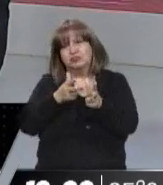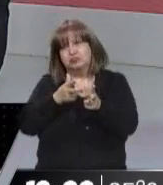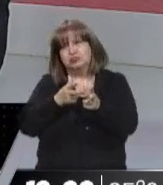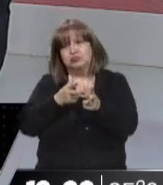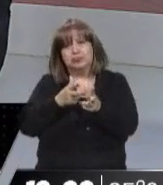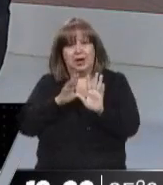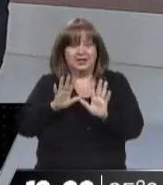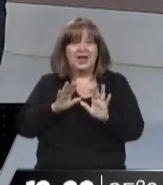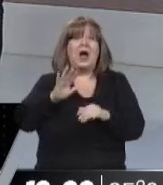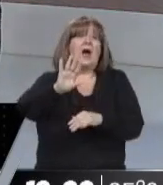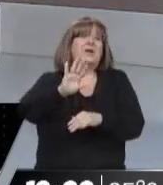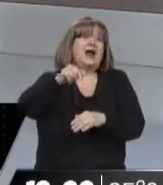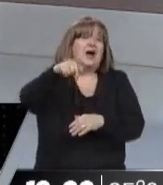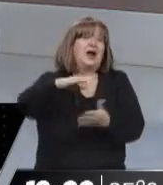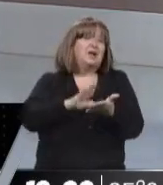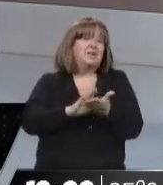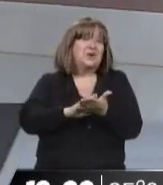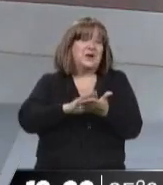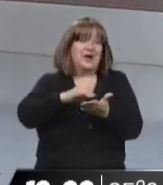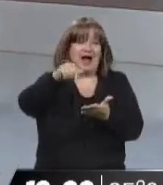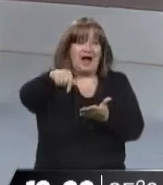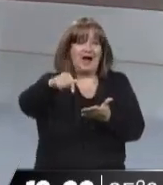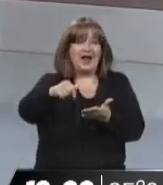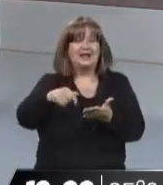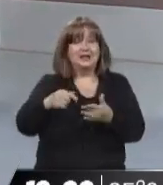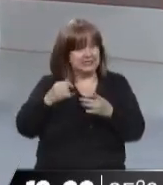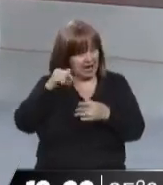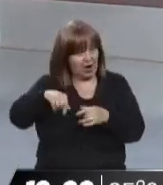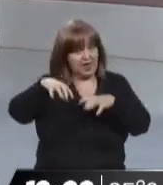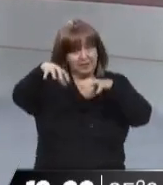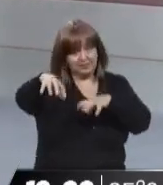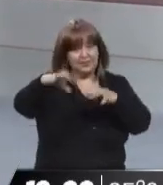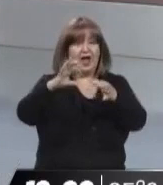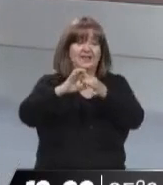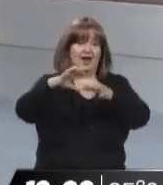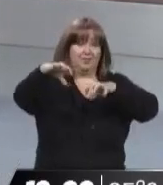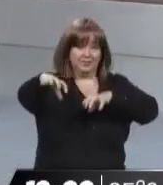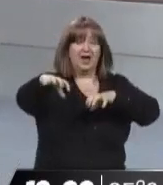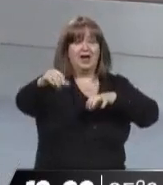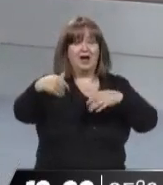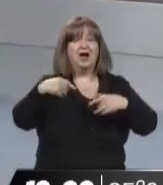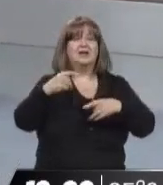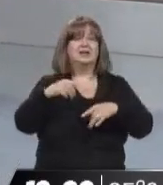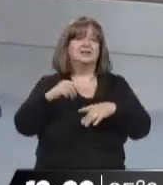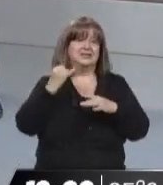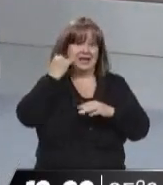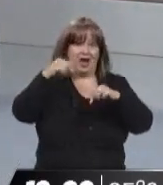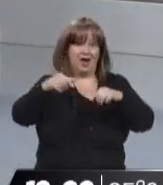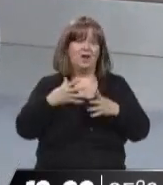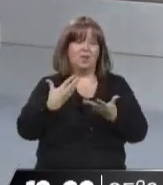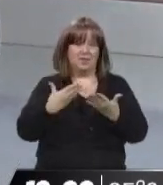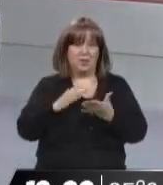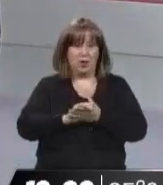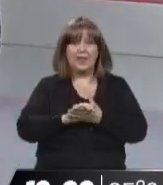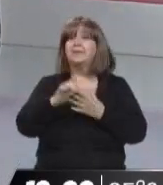verano. Bueno, habrá que esperar entonces a ver cómo se integra, o mejor dicho, a partir de hoy ya quedó integrado desde las 8, cómo empieza a hacer ese funcionamiento. Gracias, Sofi. A ustedes.